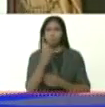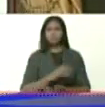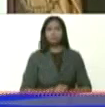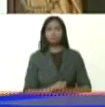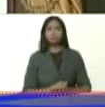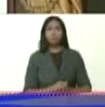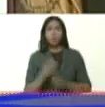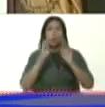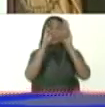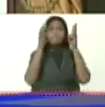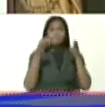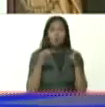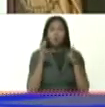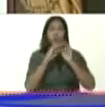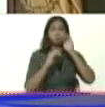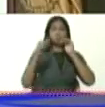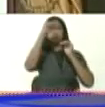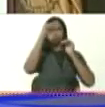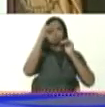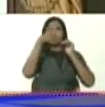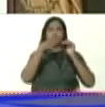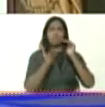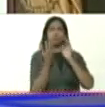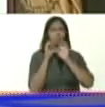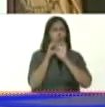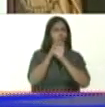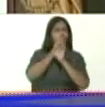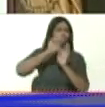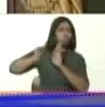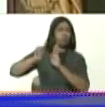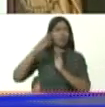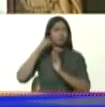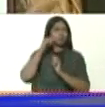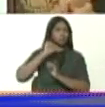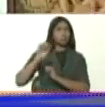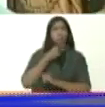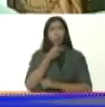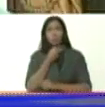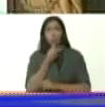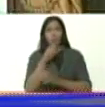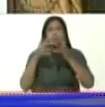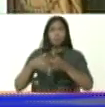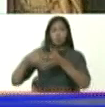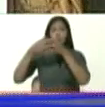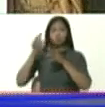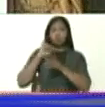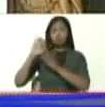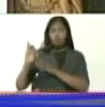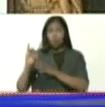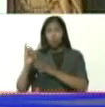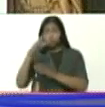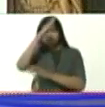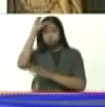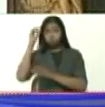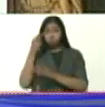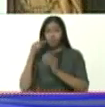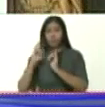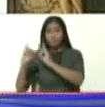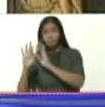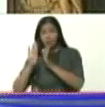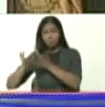El modelo supremacista, excluyente, racista de Donald Trump y el imperialismo